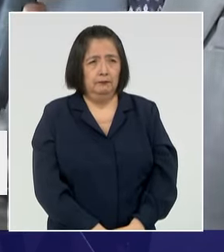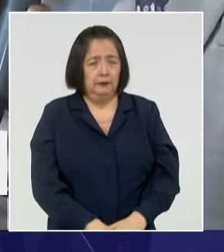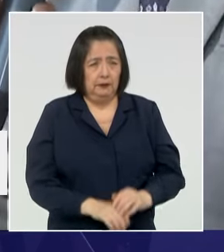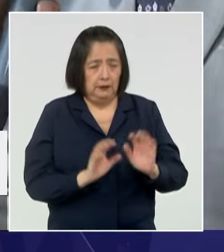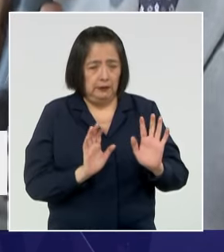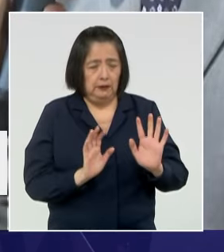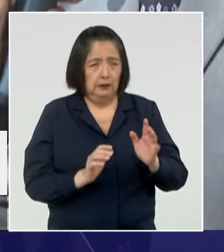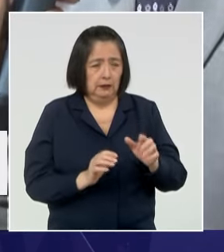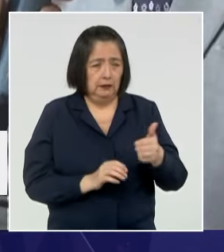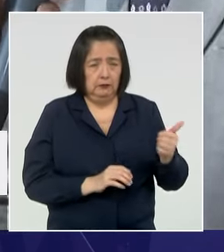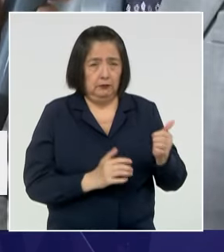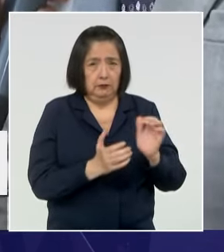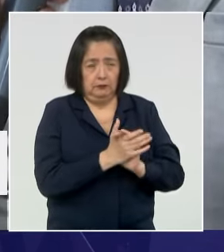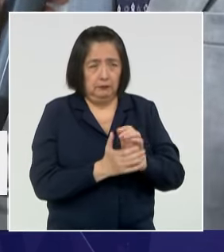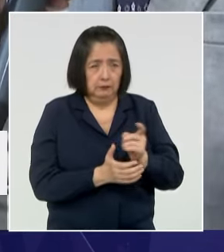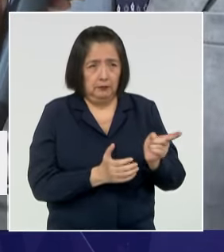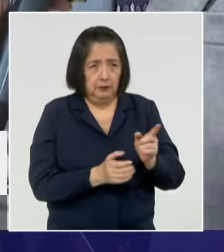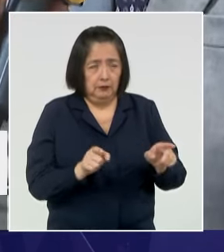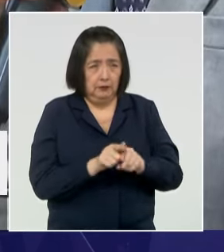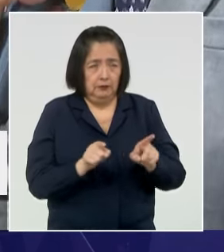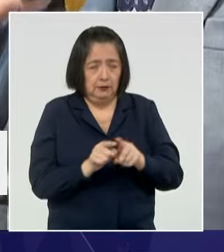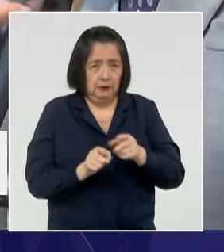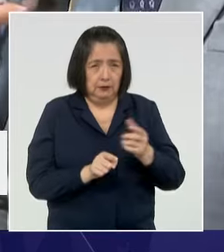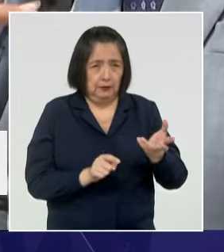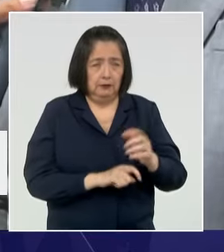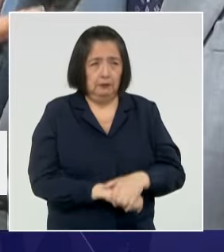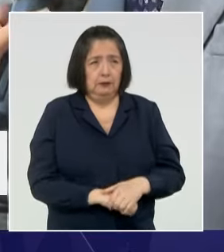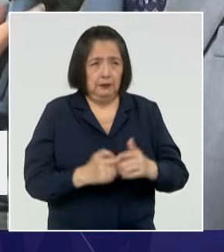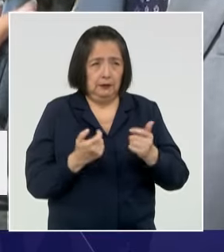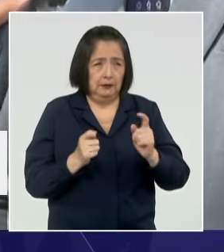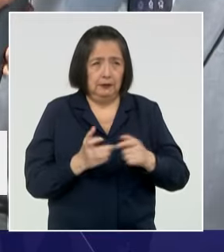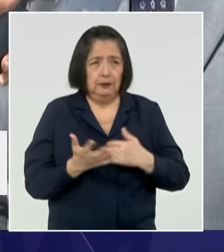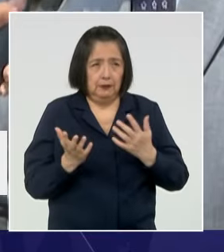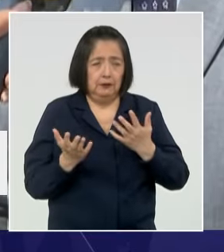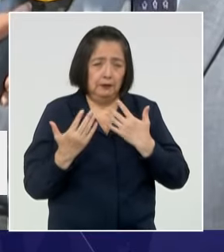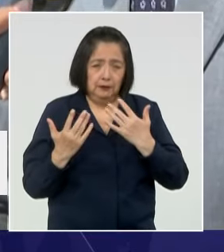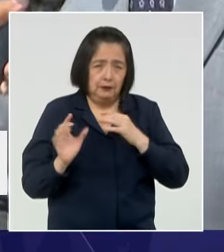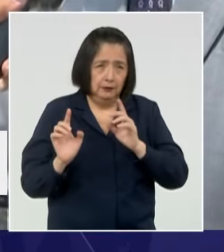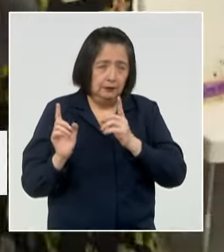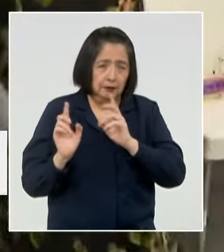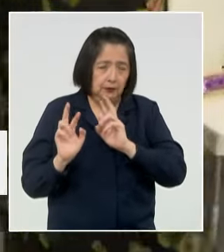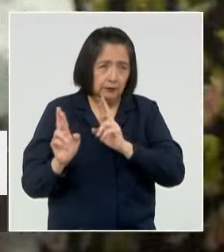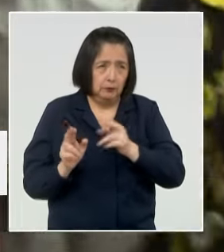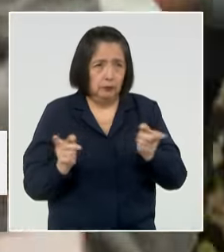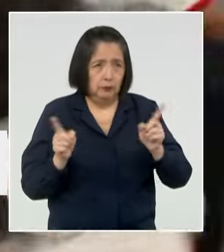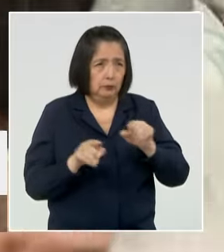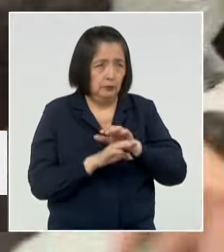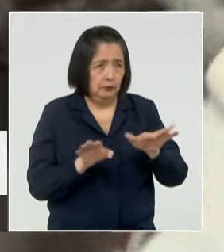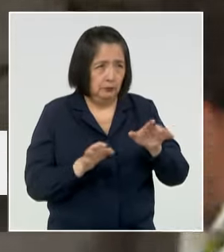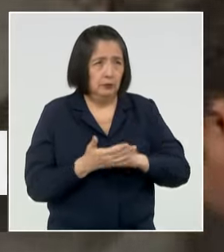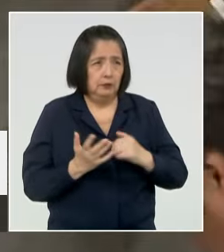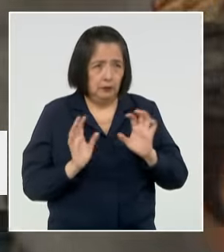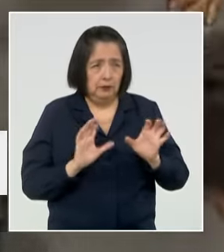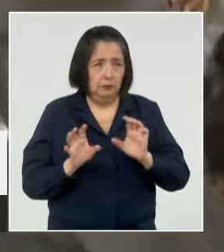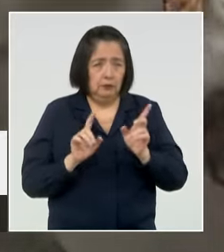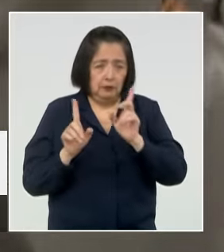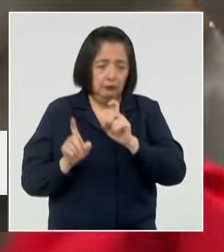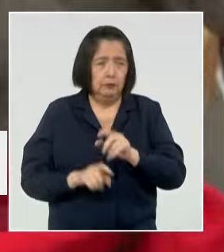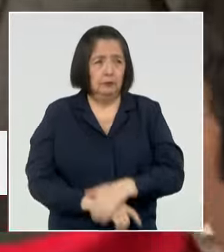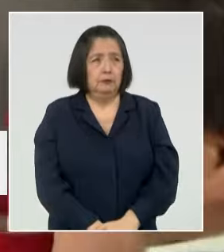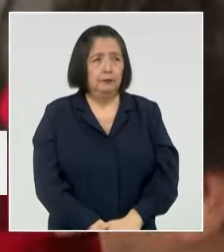justo acá nuestra compañera también está tratando de obtener declaraciones de Carlos. Inmediatamente termine de declarar, le hacemos la consulta.